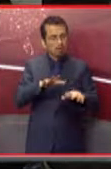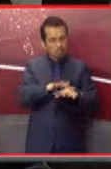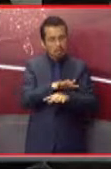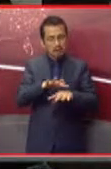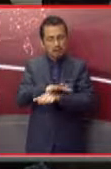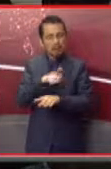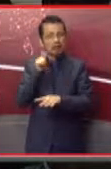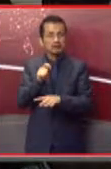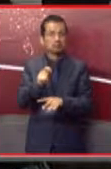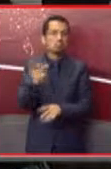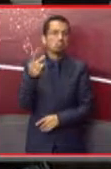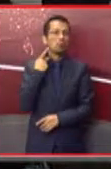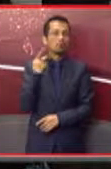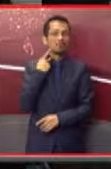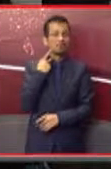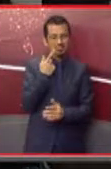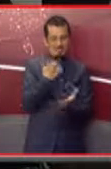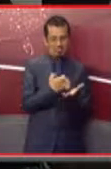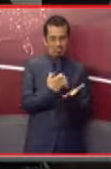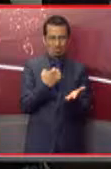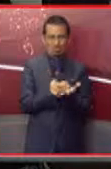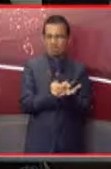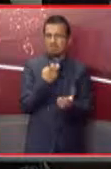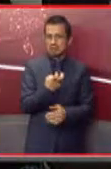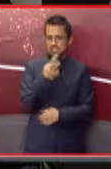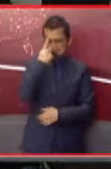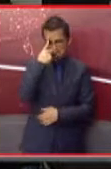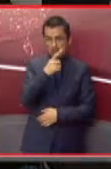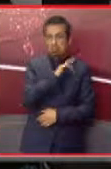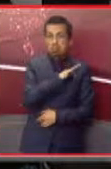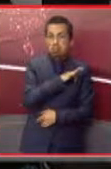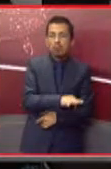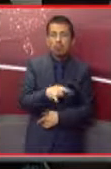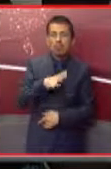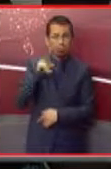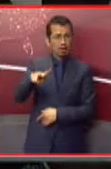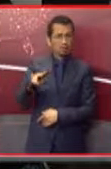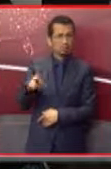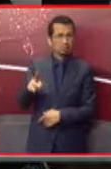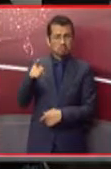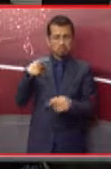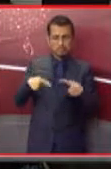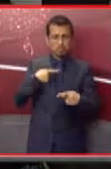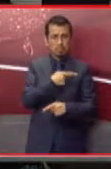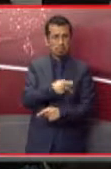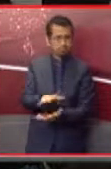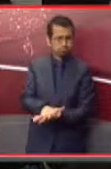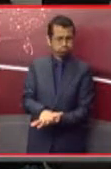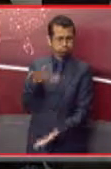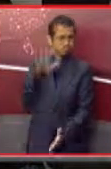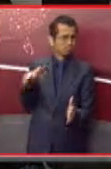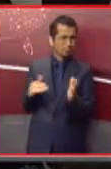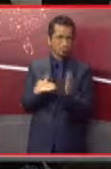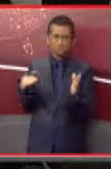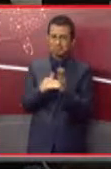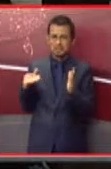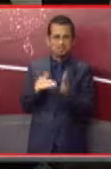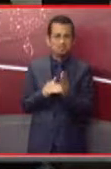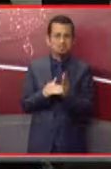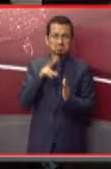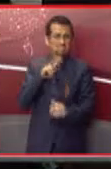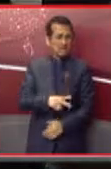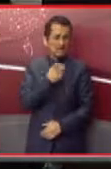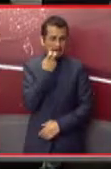política económica que ha permitido que existan tantos millones de pobres en nuestro país, esta reforma simple